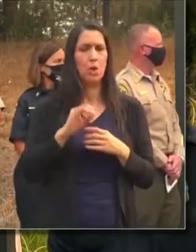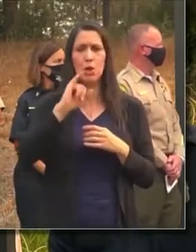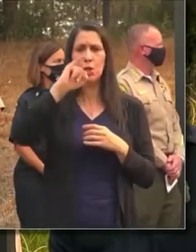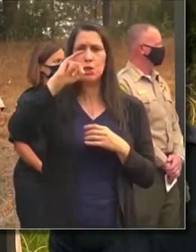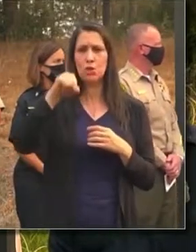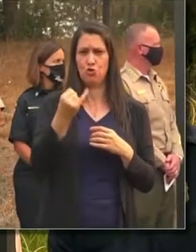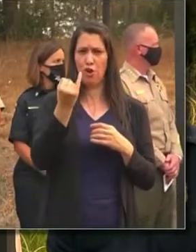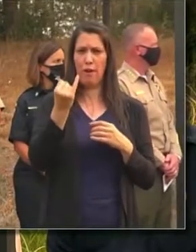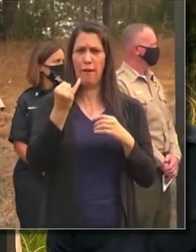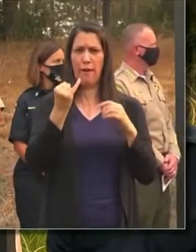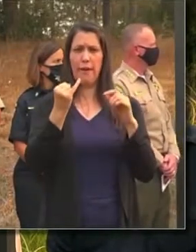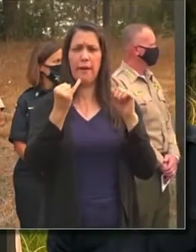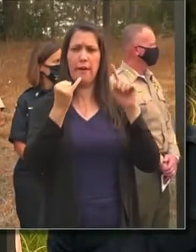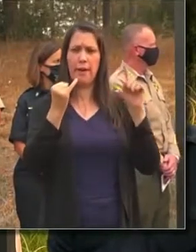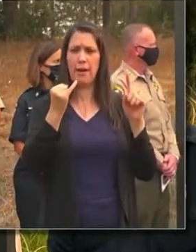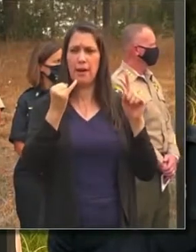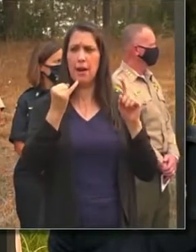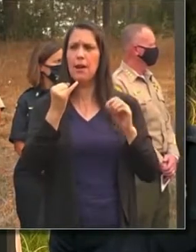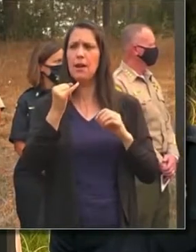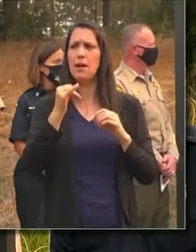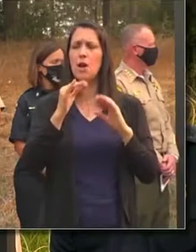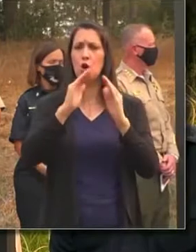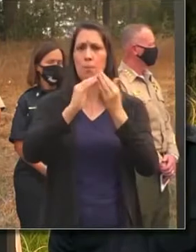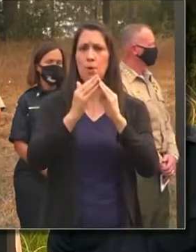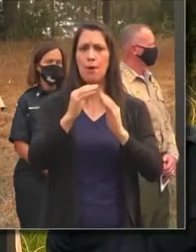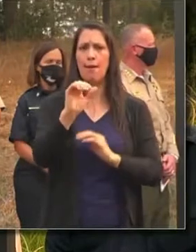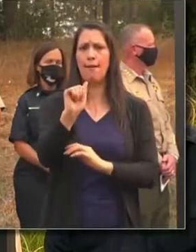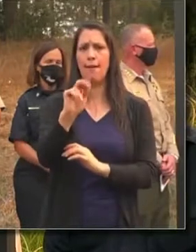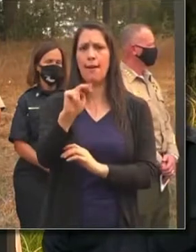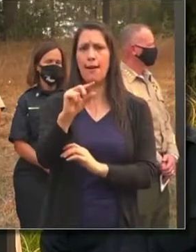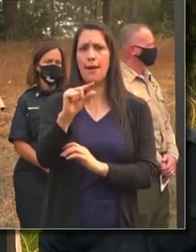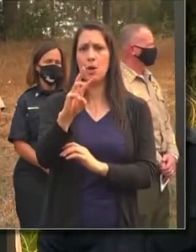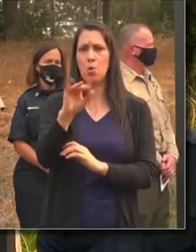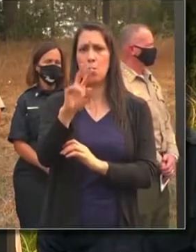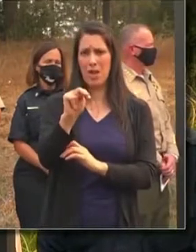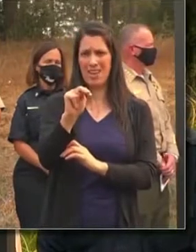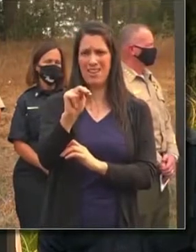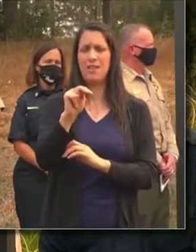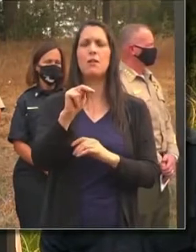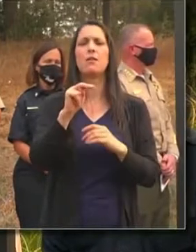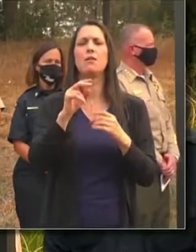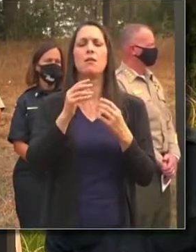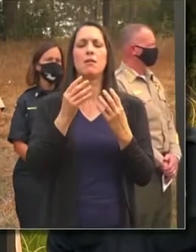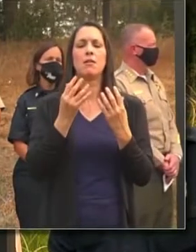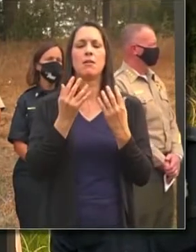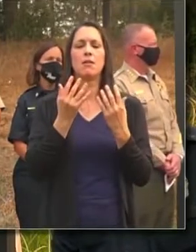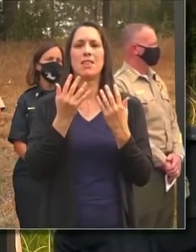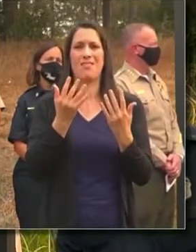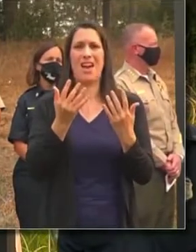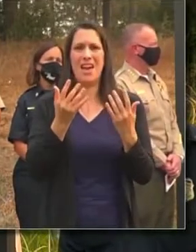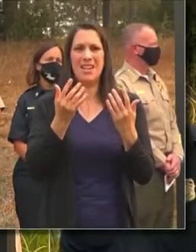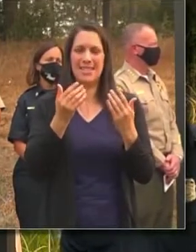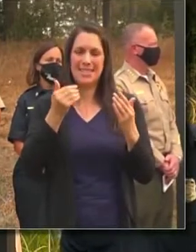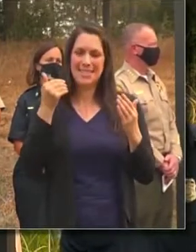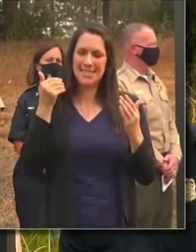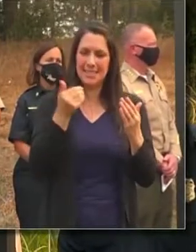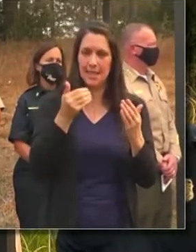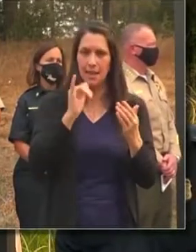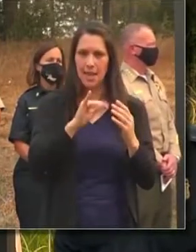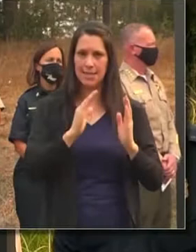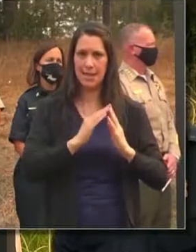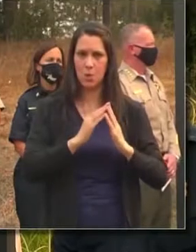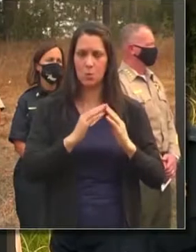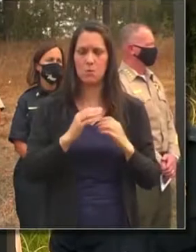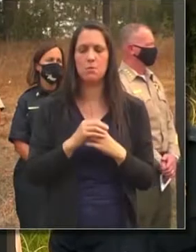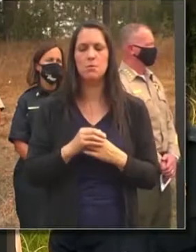división j y pasando a la comunidad de edwin el incendio está en las afueras de esa